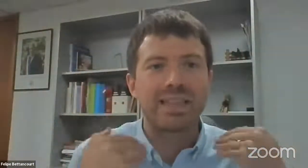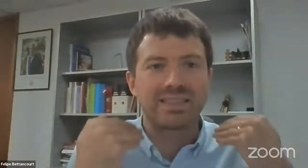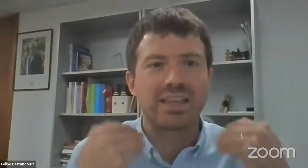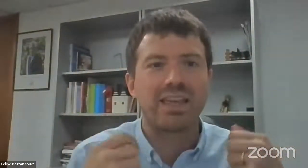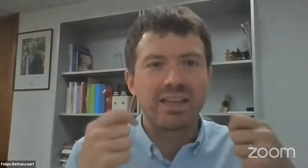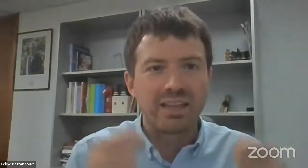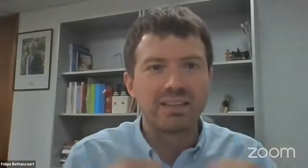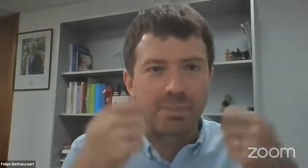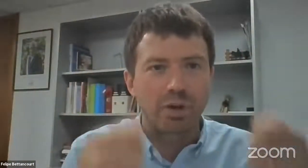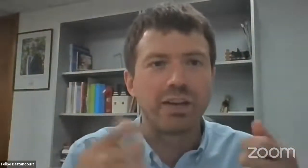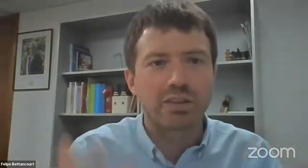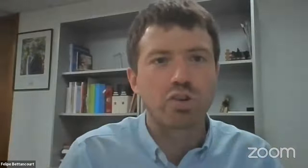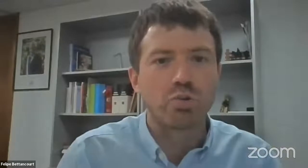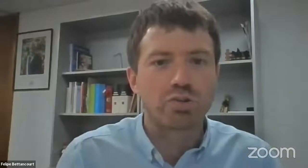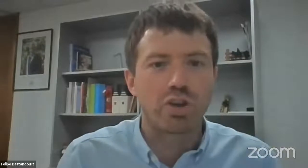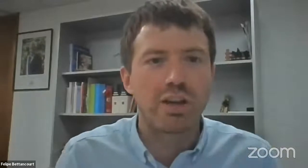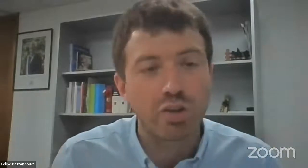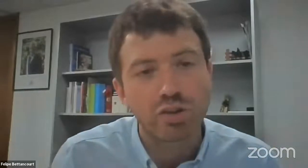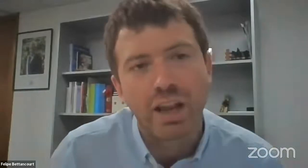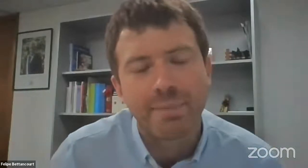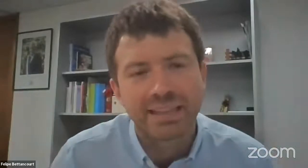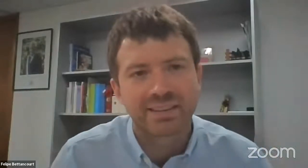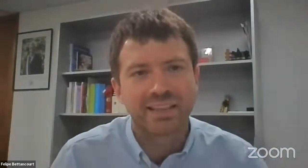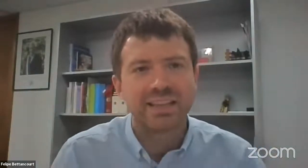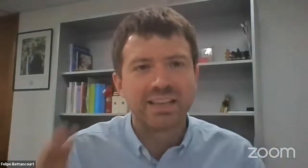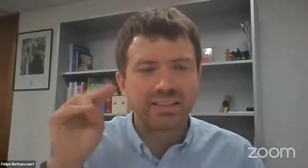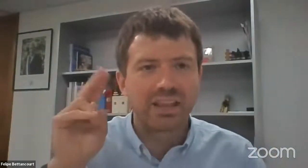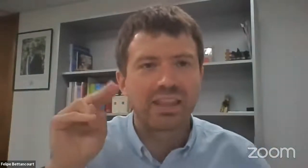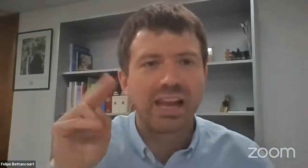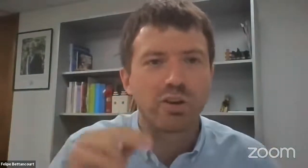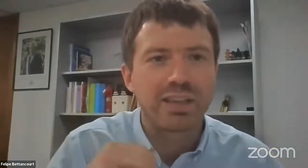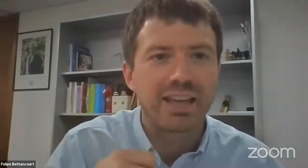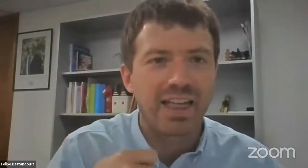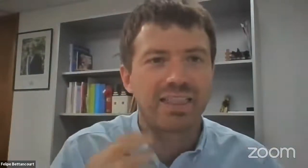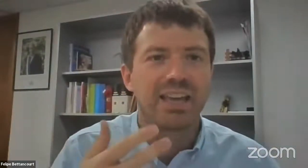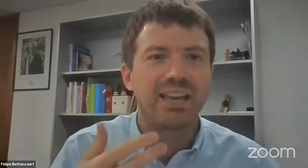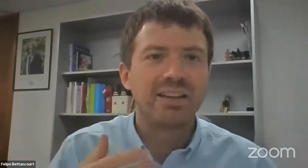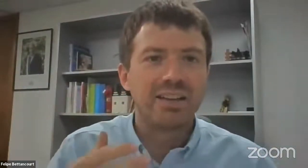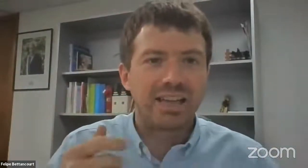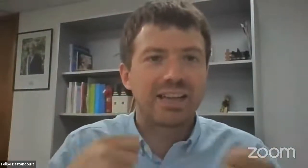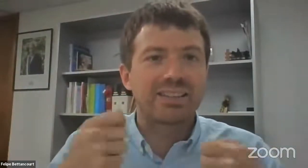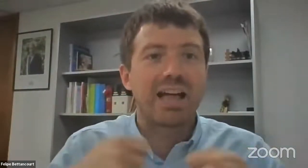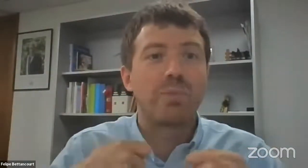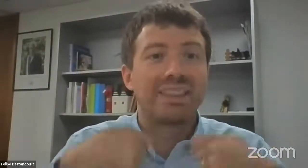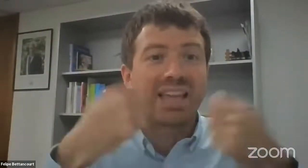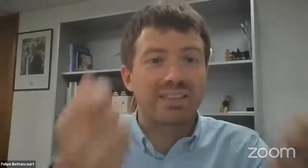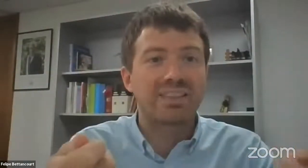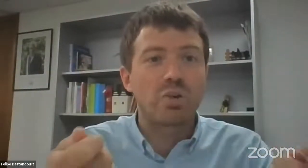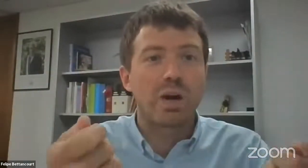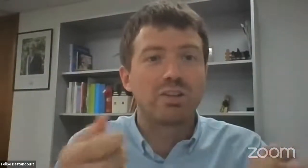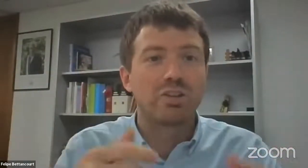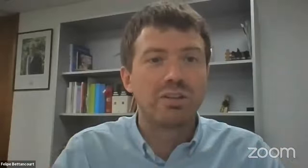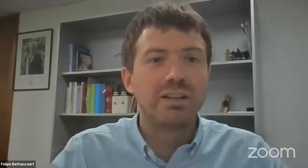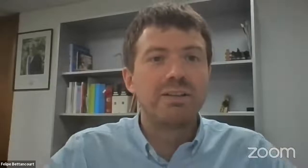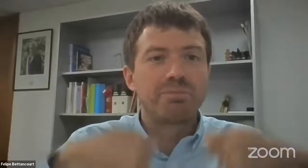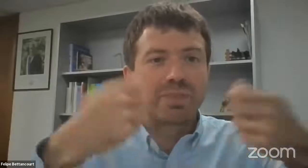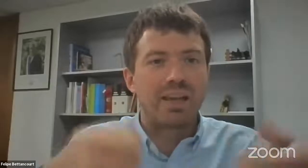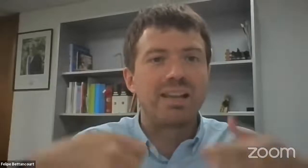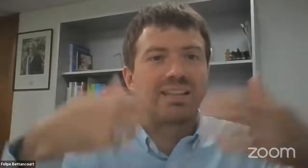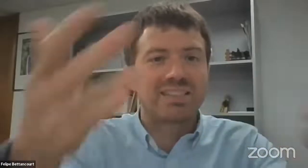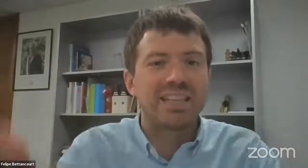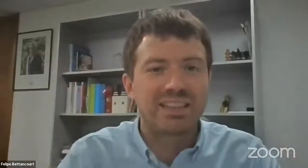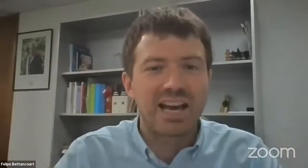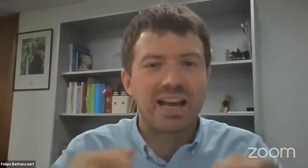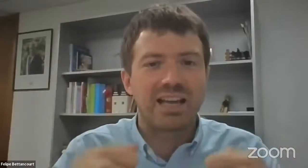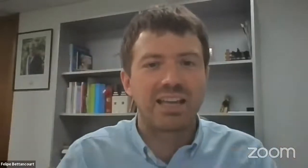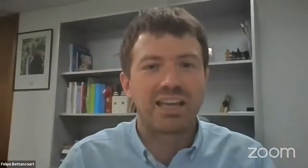formalmente de proveer soluciones no solamente desde la lógica el estado mandante cuando